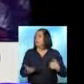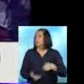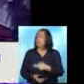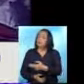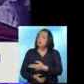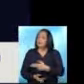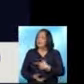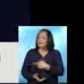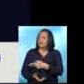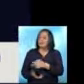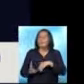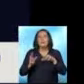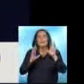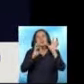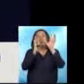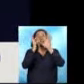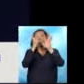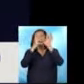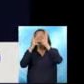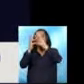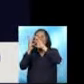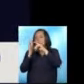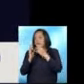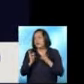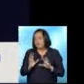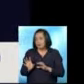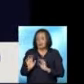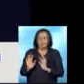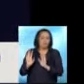haremos con las nubes terciopelo.